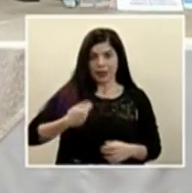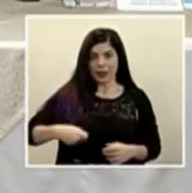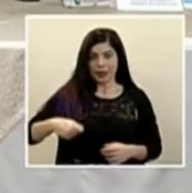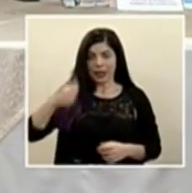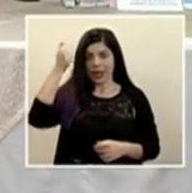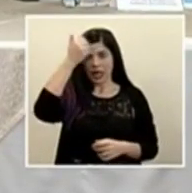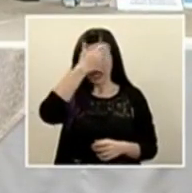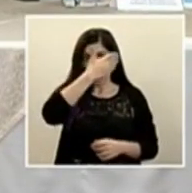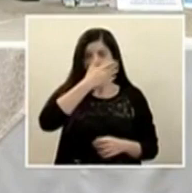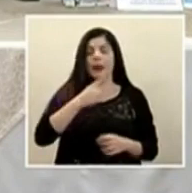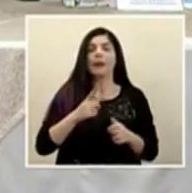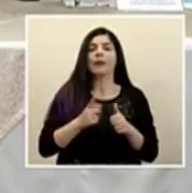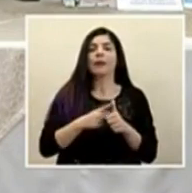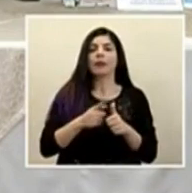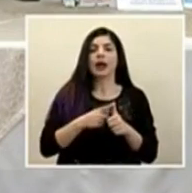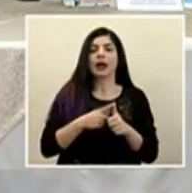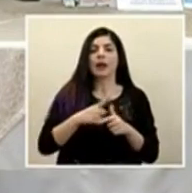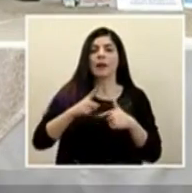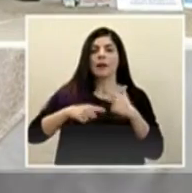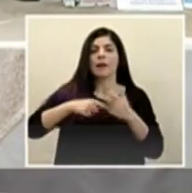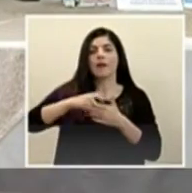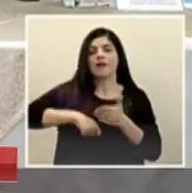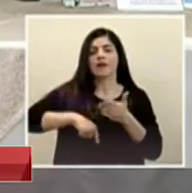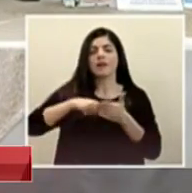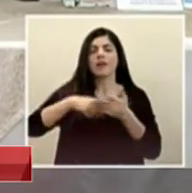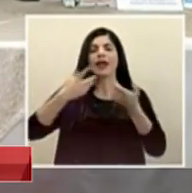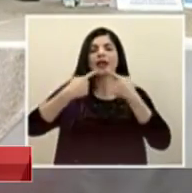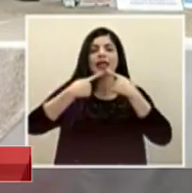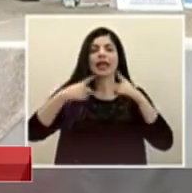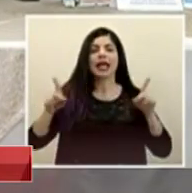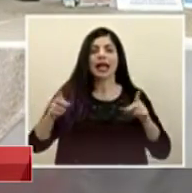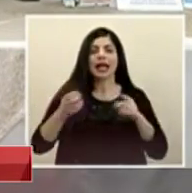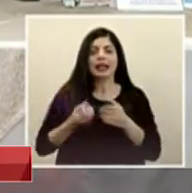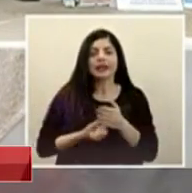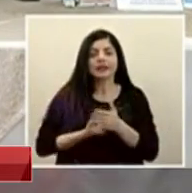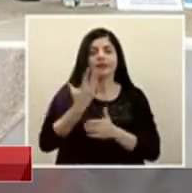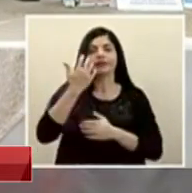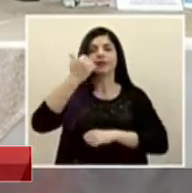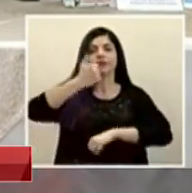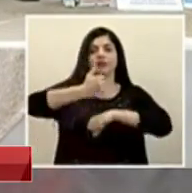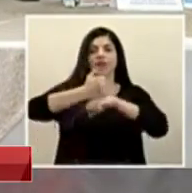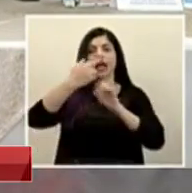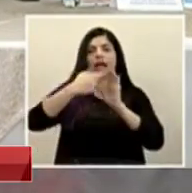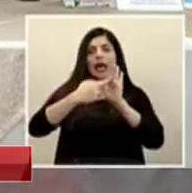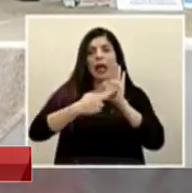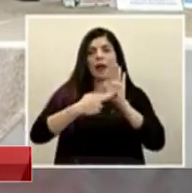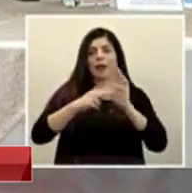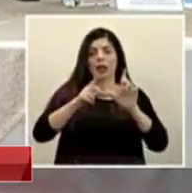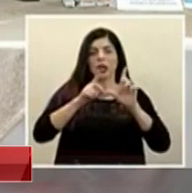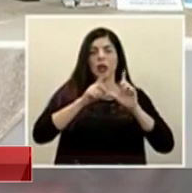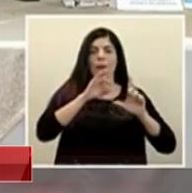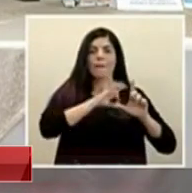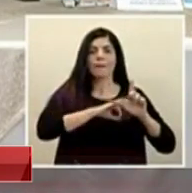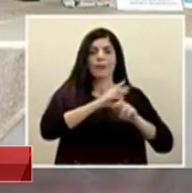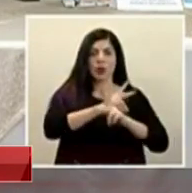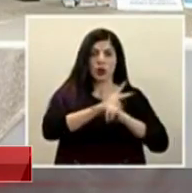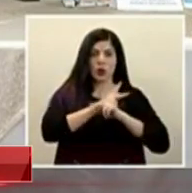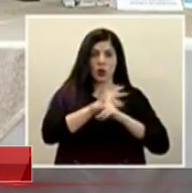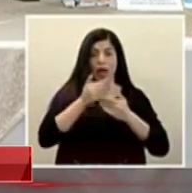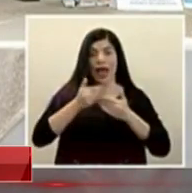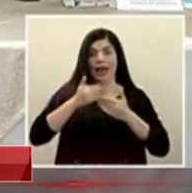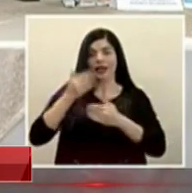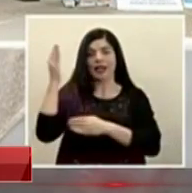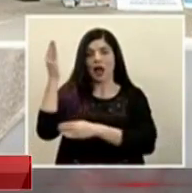a causa del COVID-19. Para solicitarlo, las personas afectadas deberán ingresar al sitio proteger.go.cr